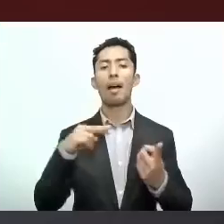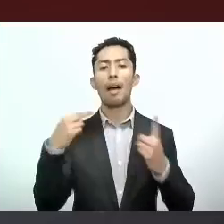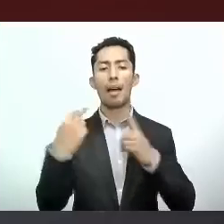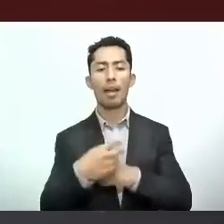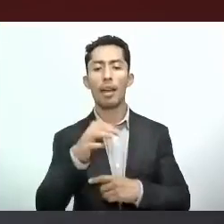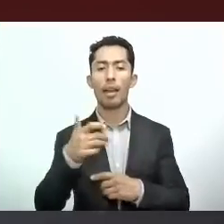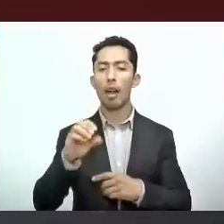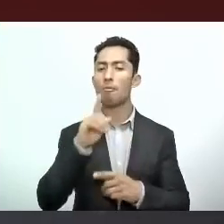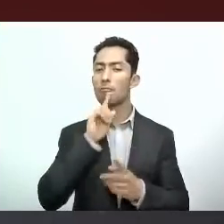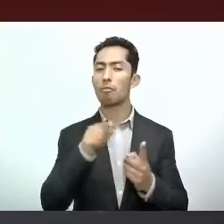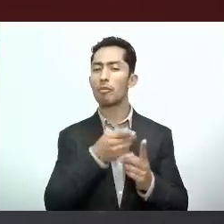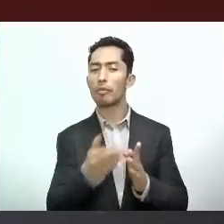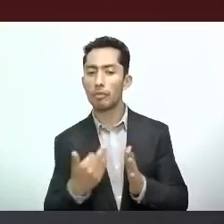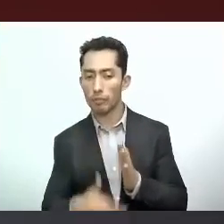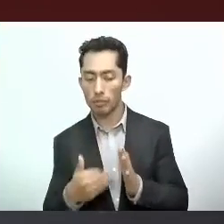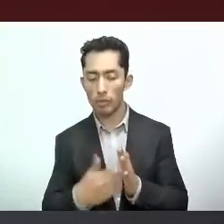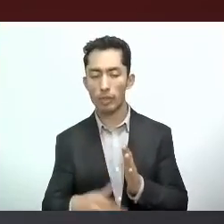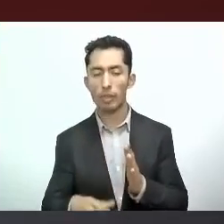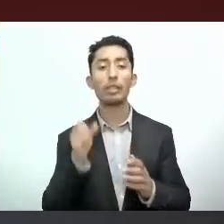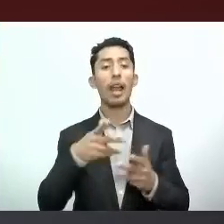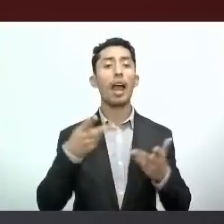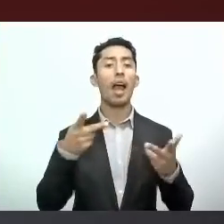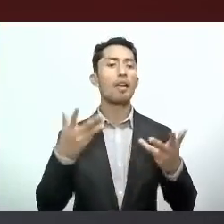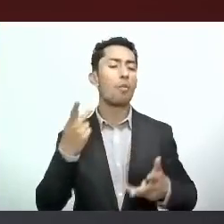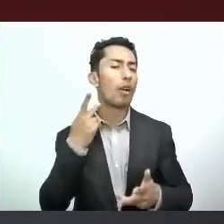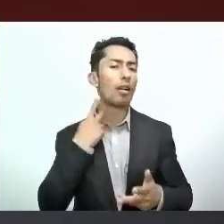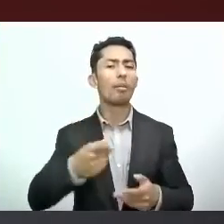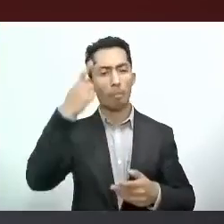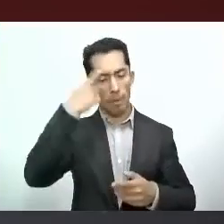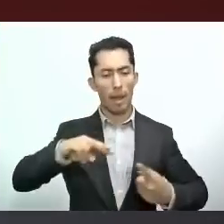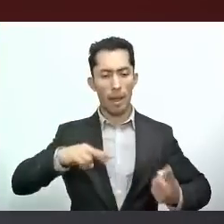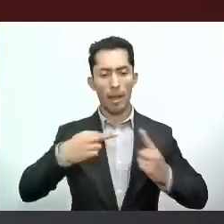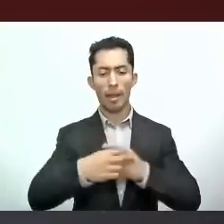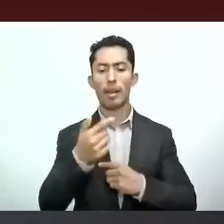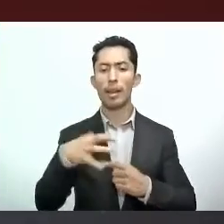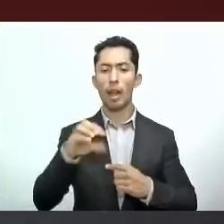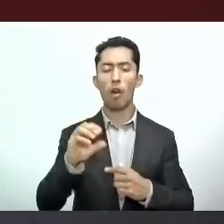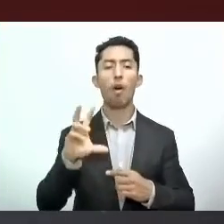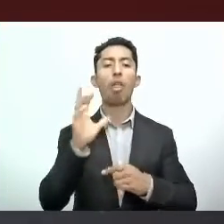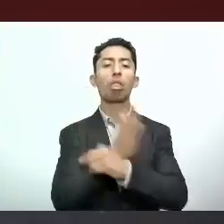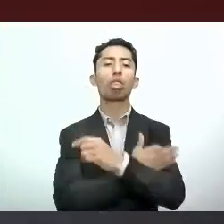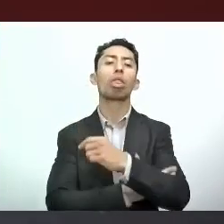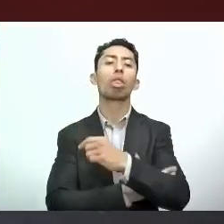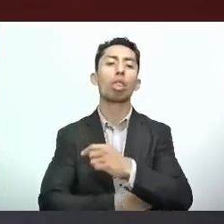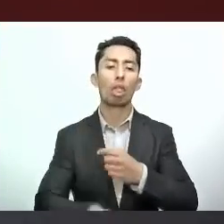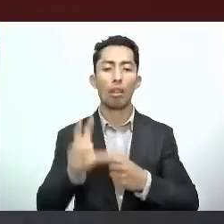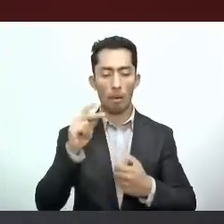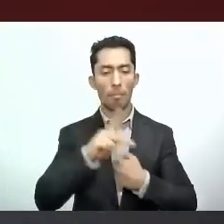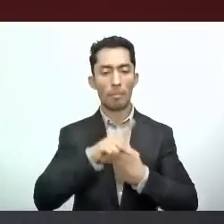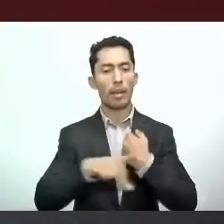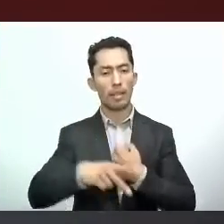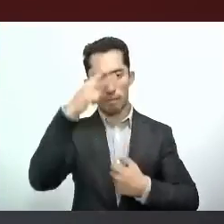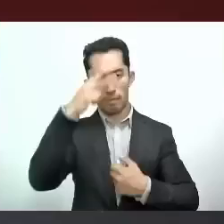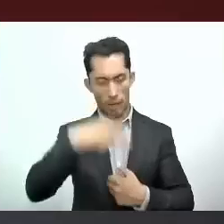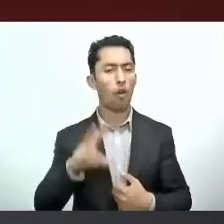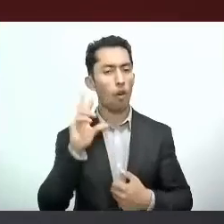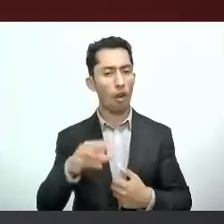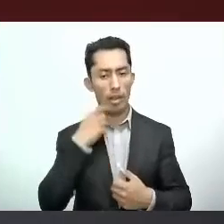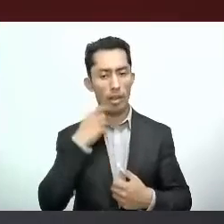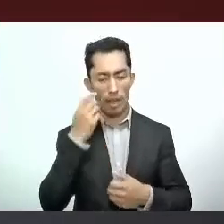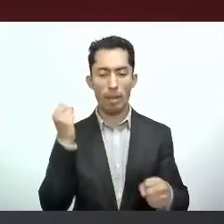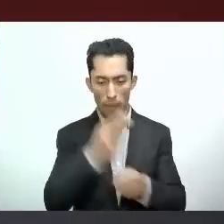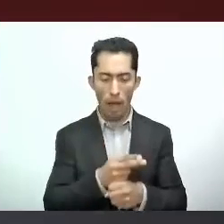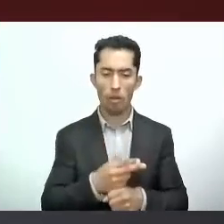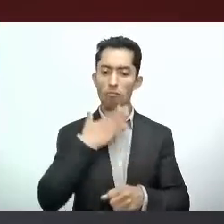y como un acto político y para que la perspectiva de género no llegue tarde, esta vez en México, a la justicia abierta,